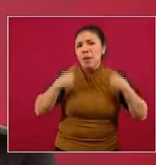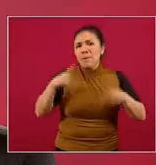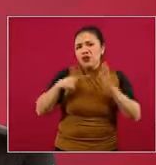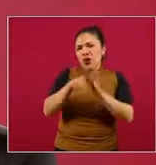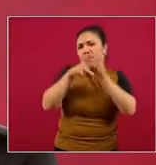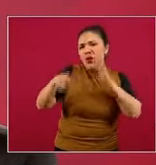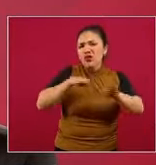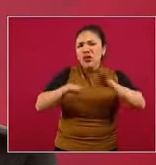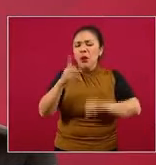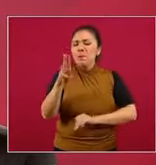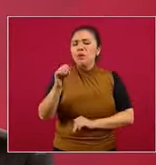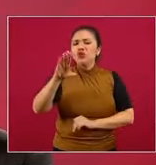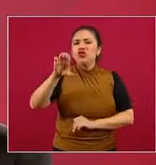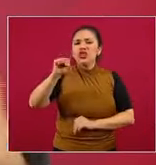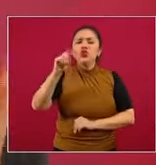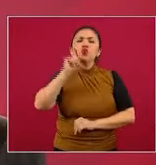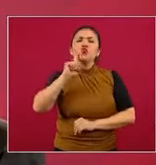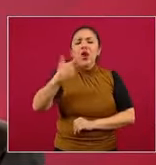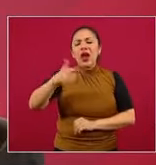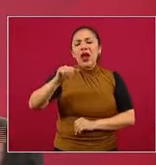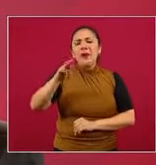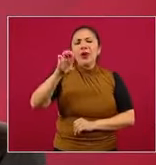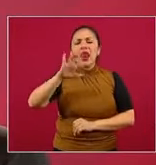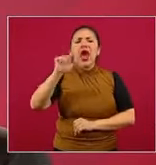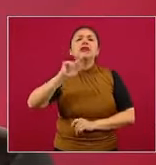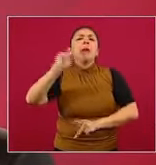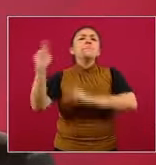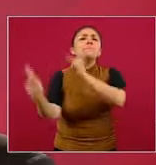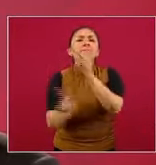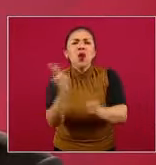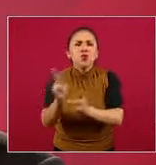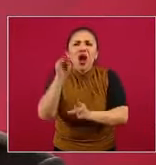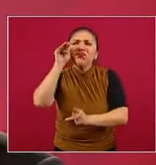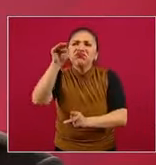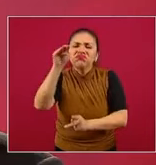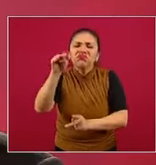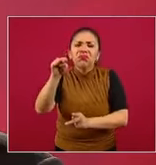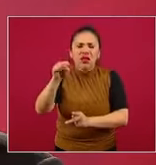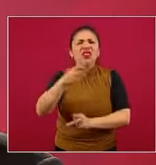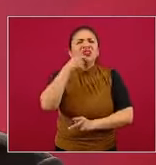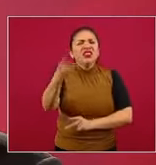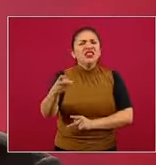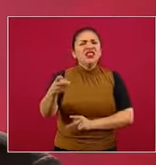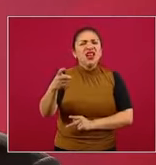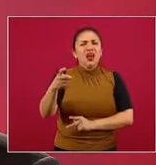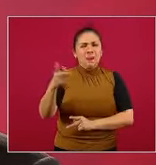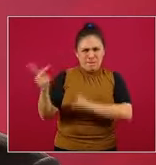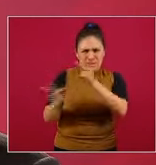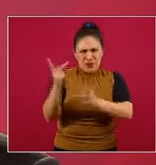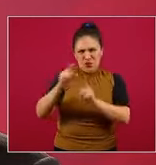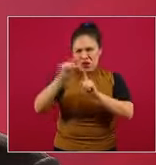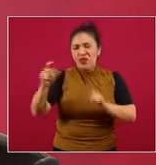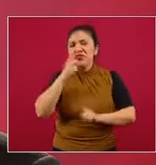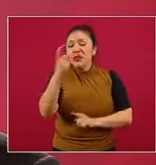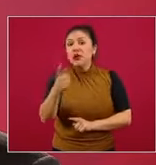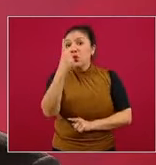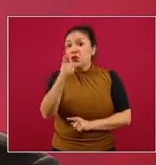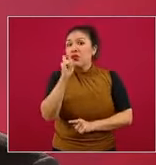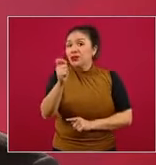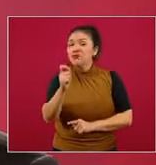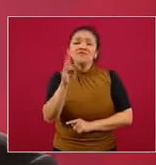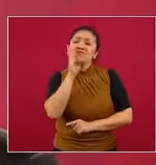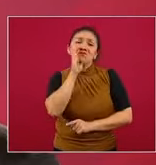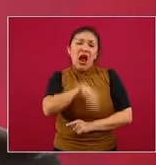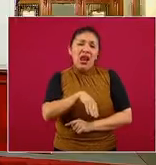Proceso, Gabriela Sotomayor, le puso una pregunta, por cierto que dijo en su pregunta algo que es